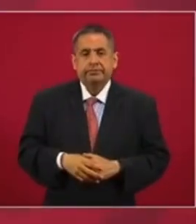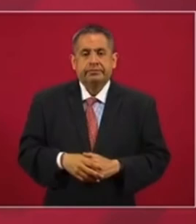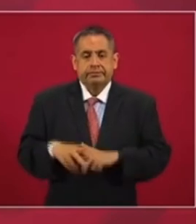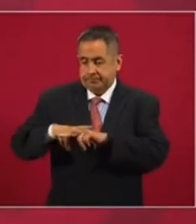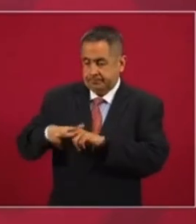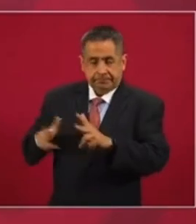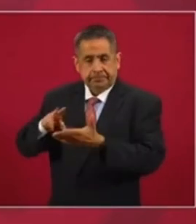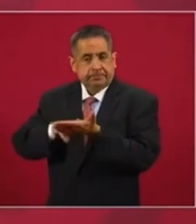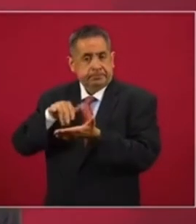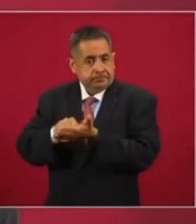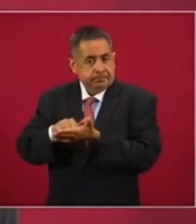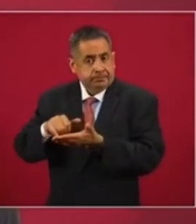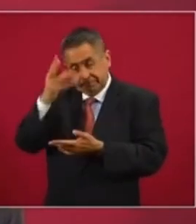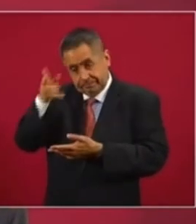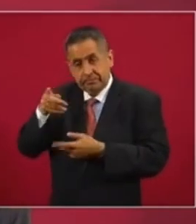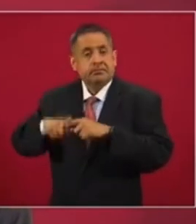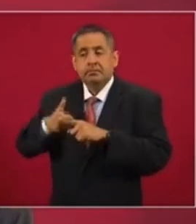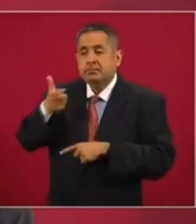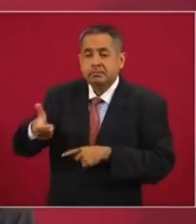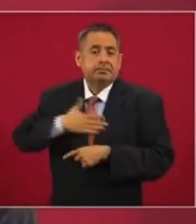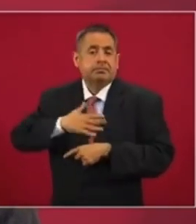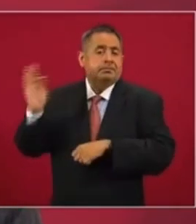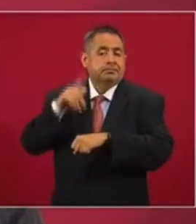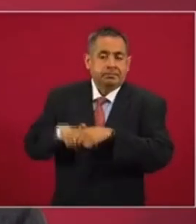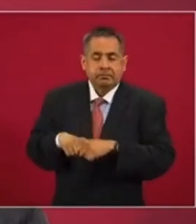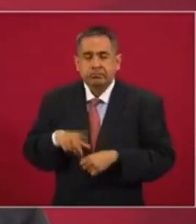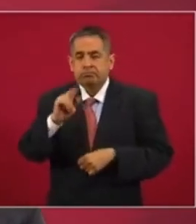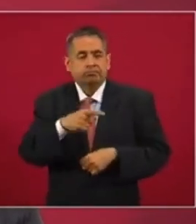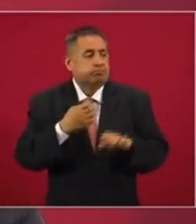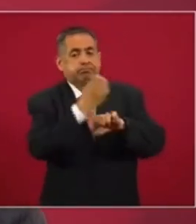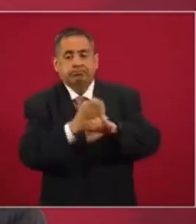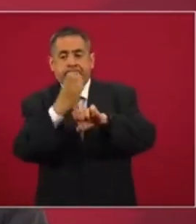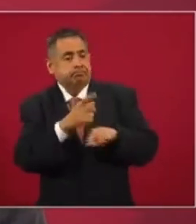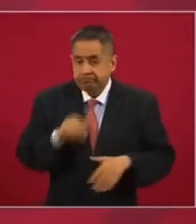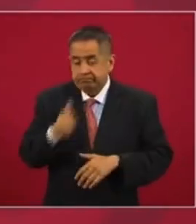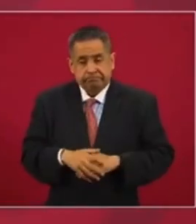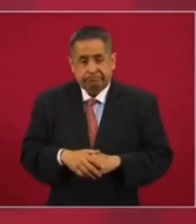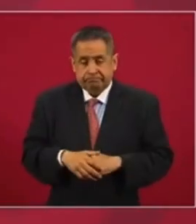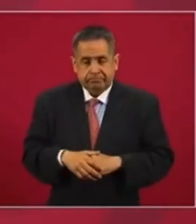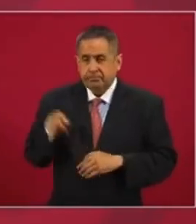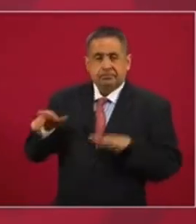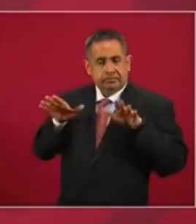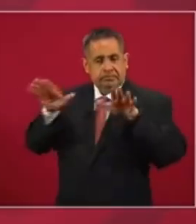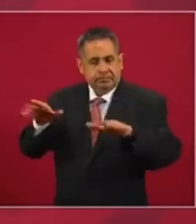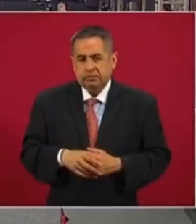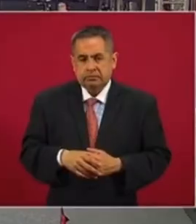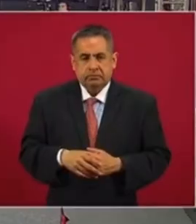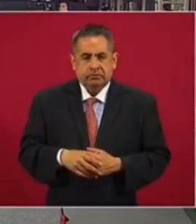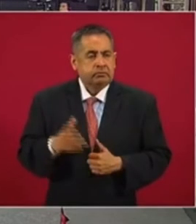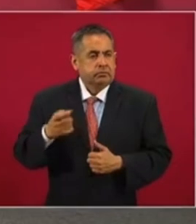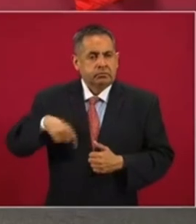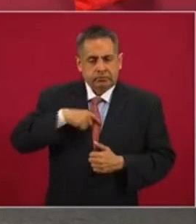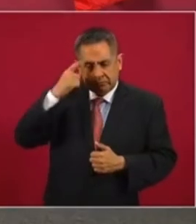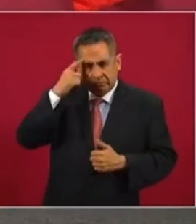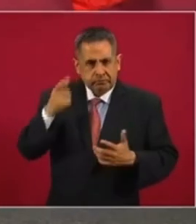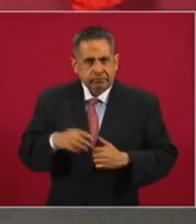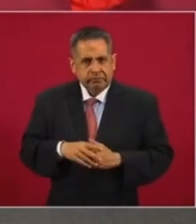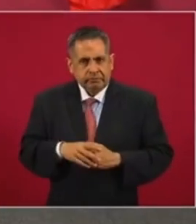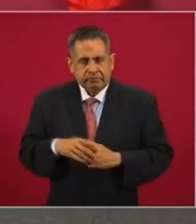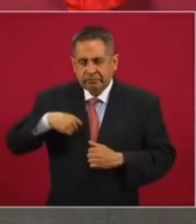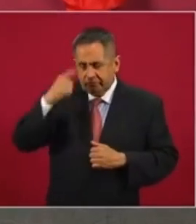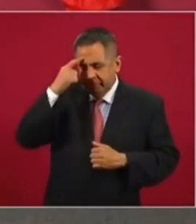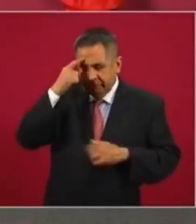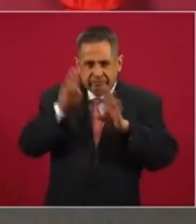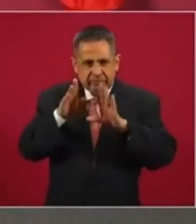El Tren Maya se hace con presupuesto federal. No hay presupuesto del estado ni de los municipios. El aeropuerto es presupuesto federal. Nosotros